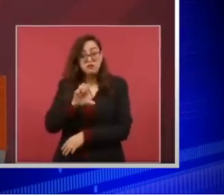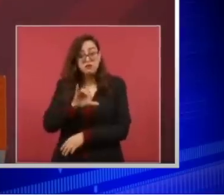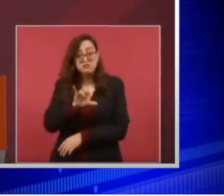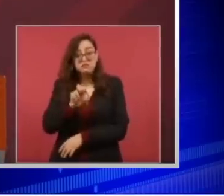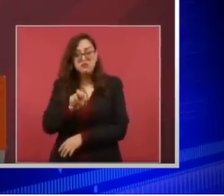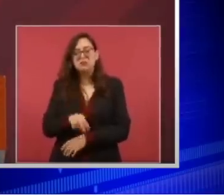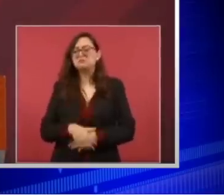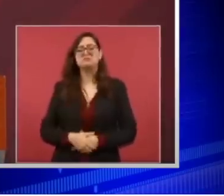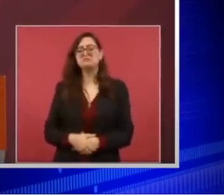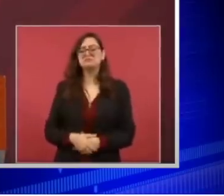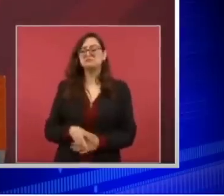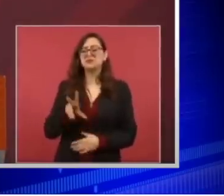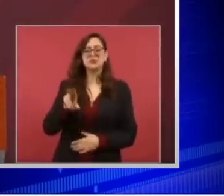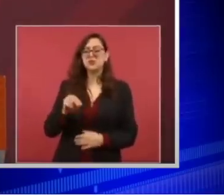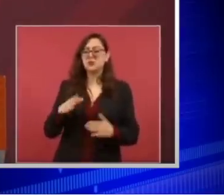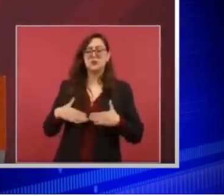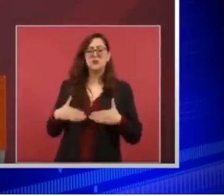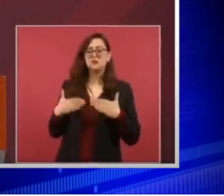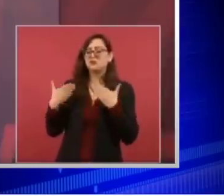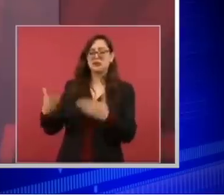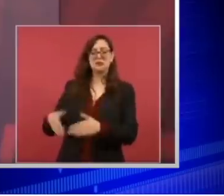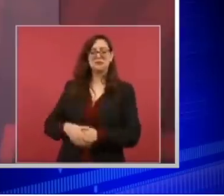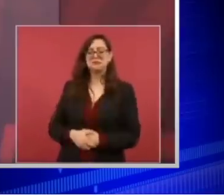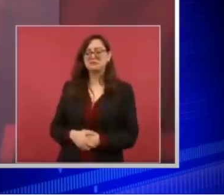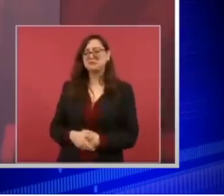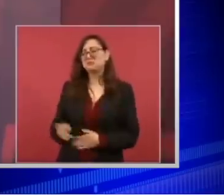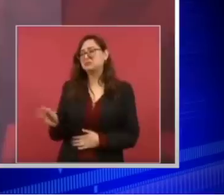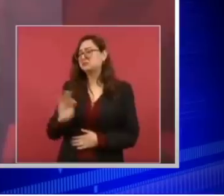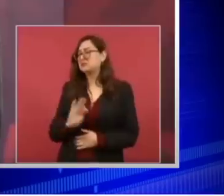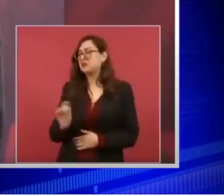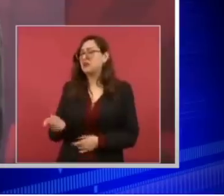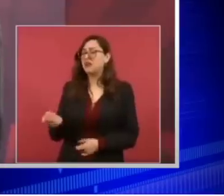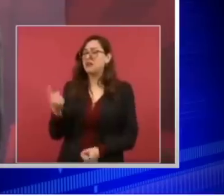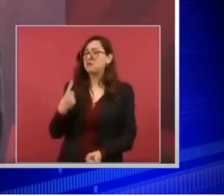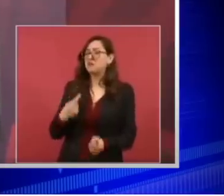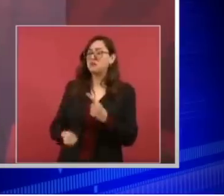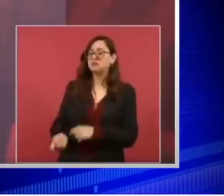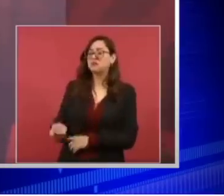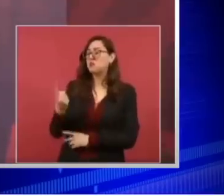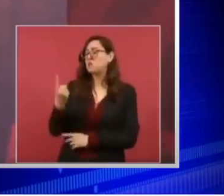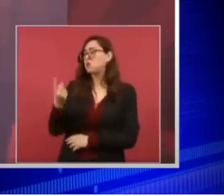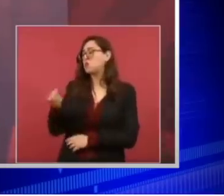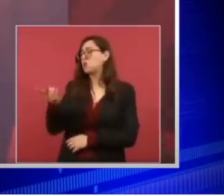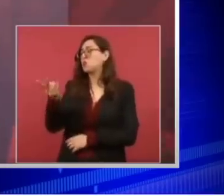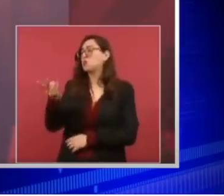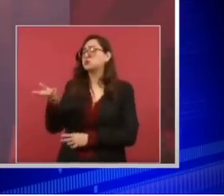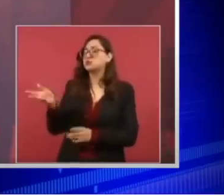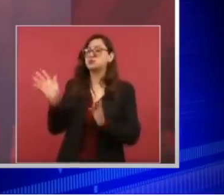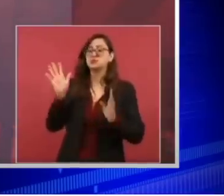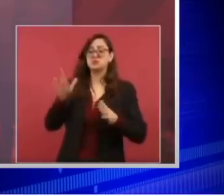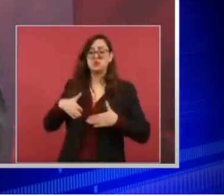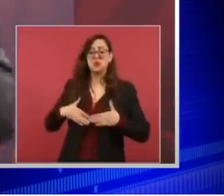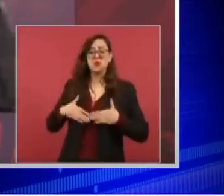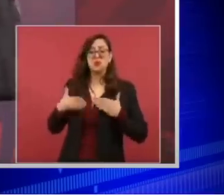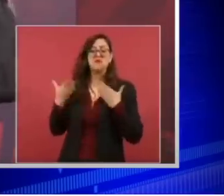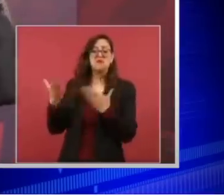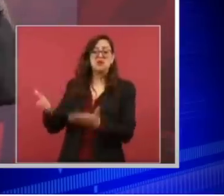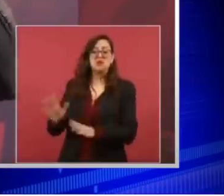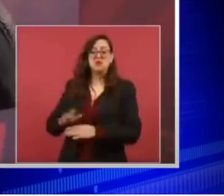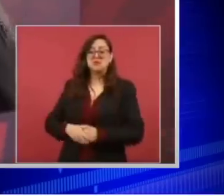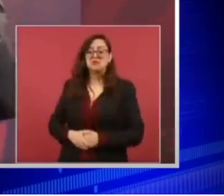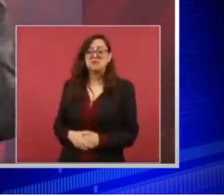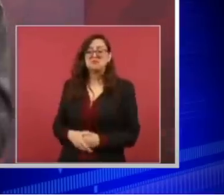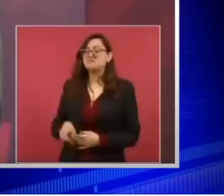no quizás algunos uno dos tres la mayoría